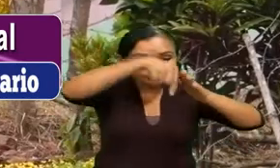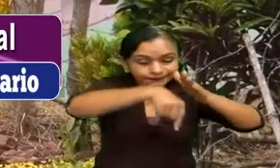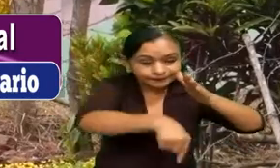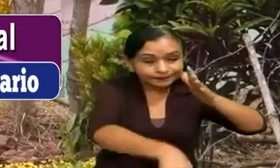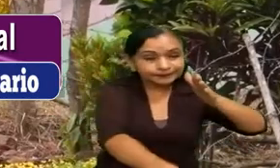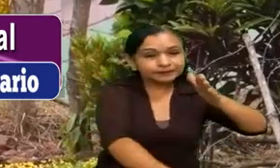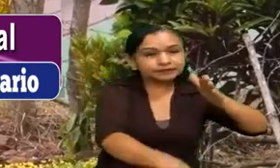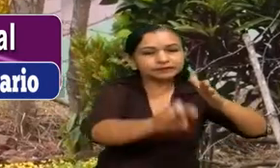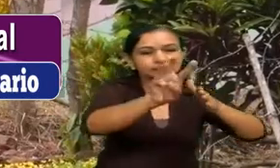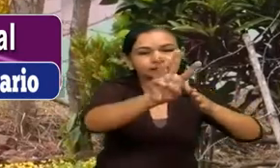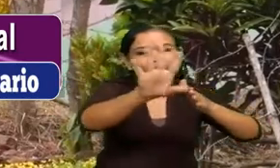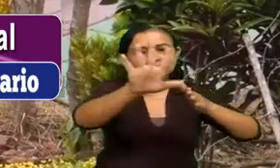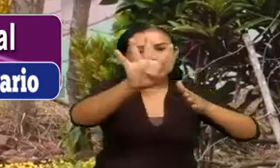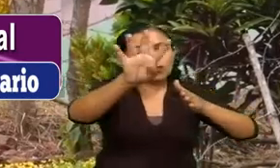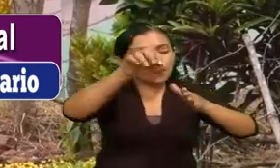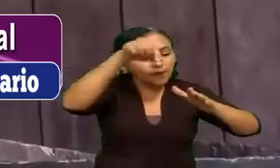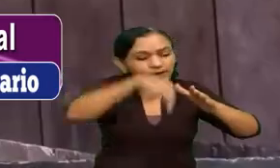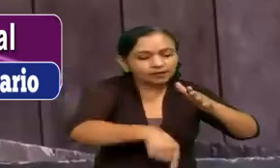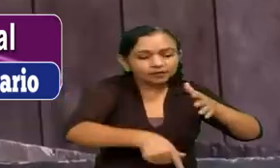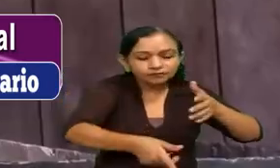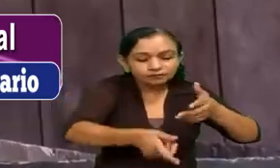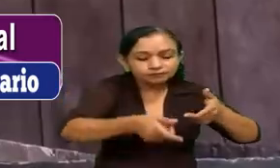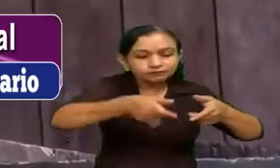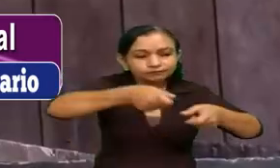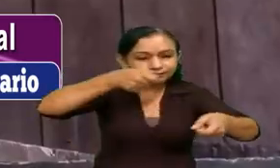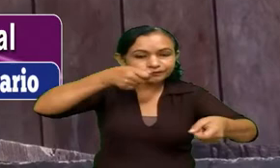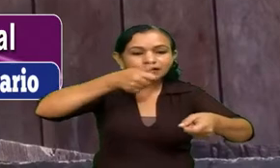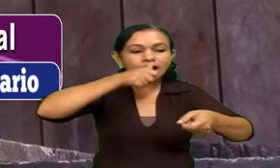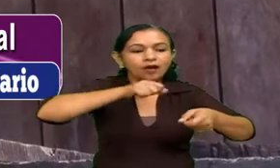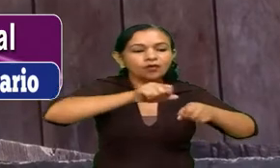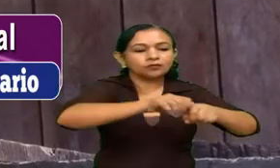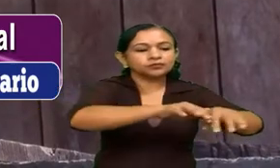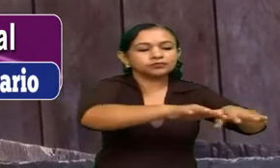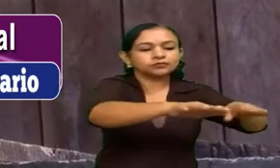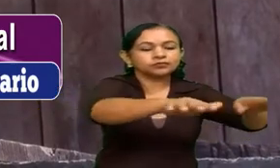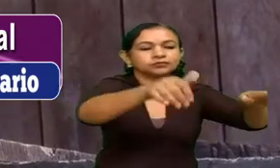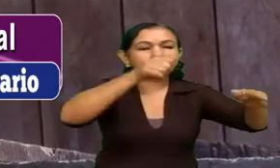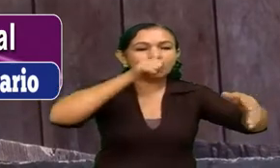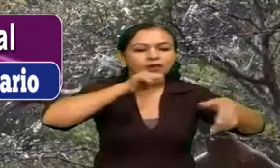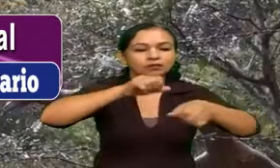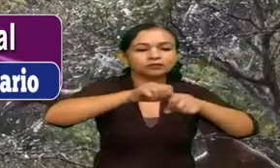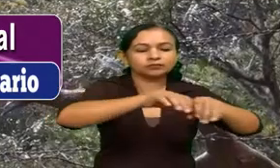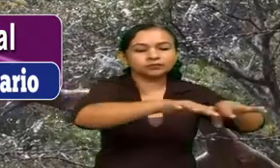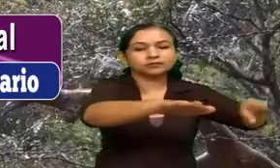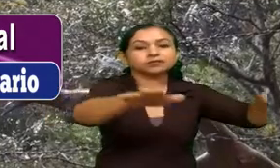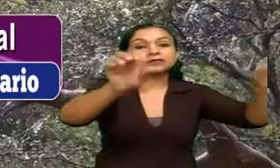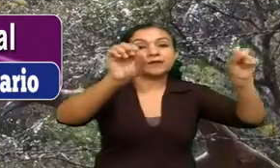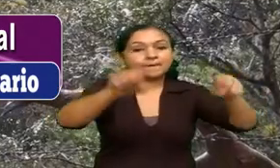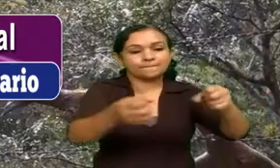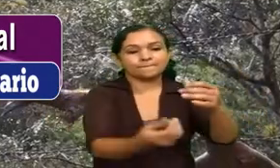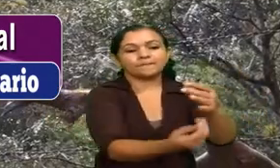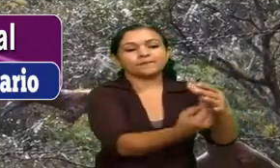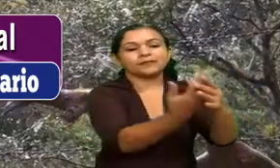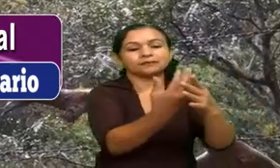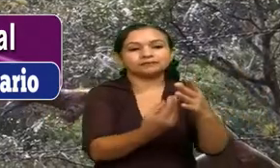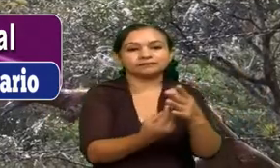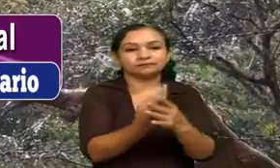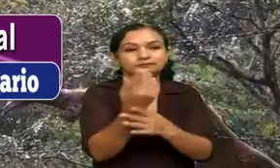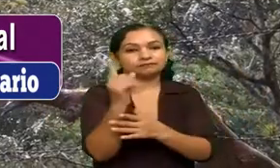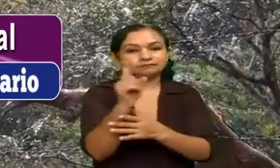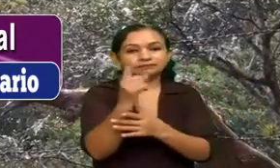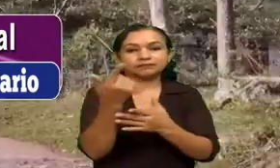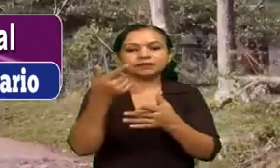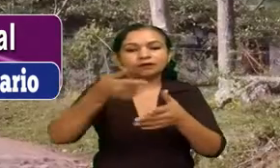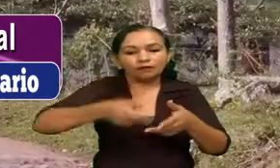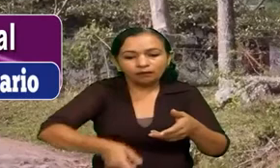40 metros, y de esa manera ellos pueden regar 2 manzanas, ¿verdad? Y lógicamente ya no gastan en